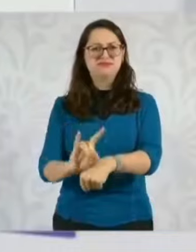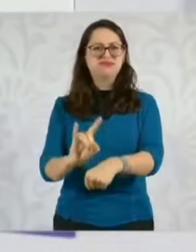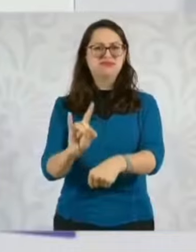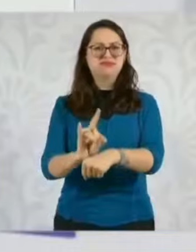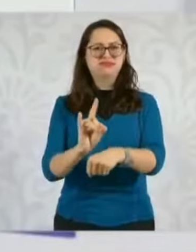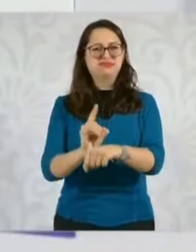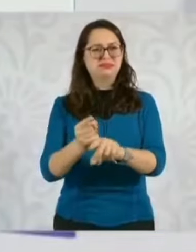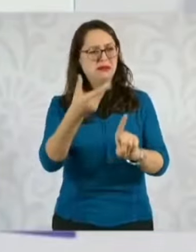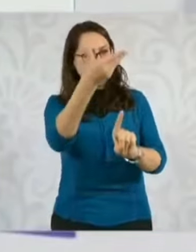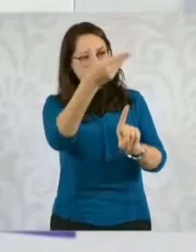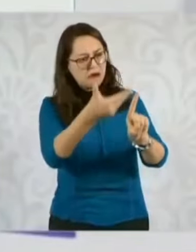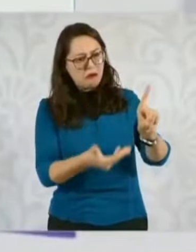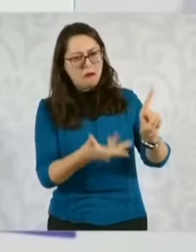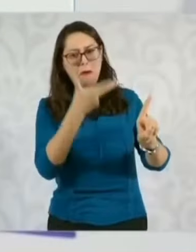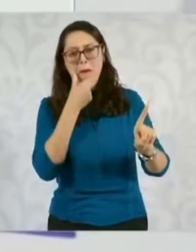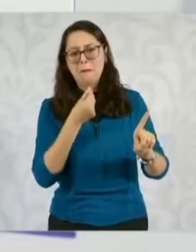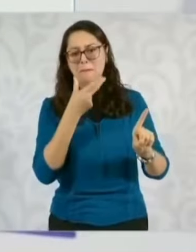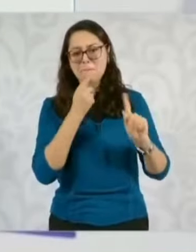responsabilidad,